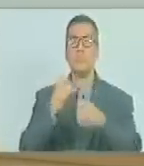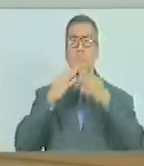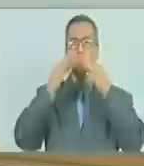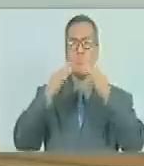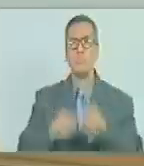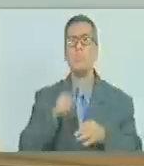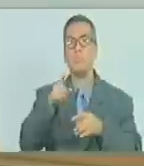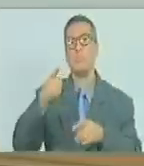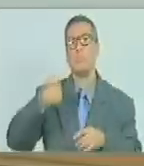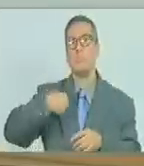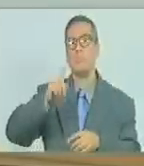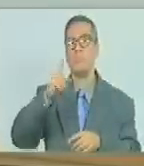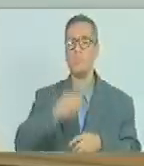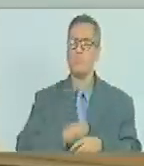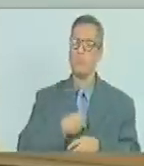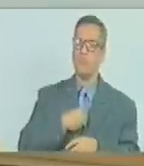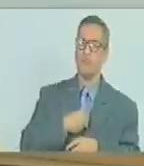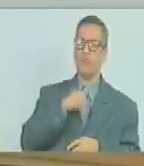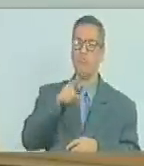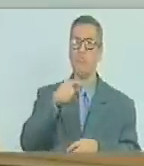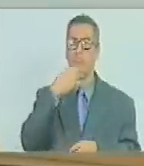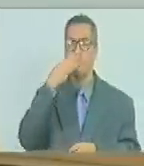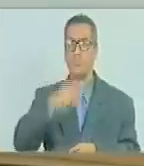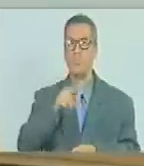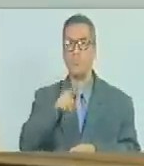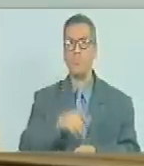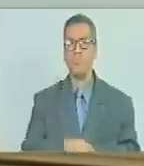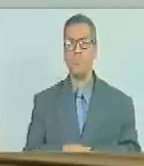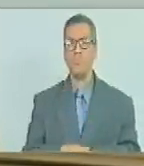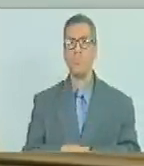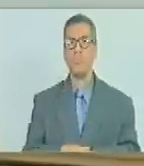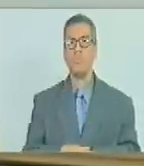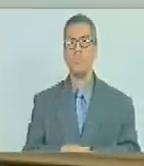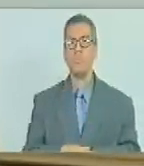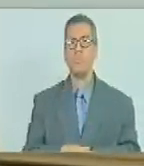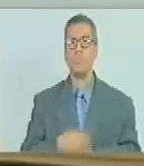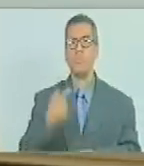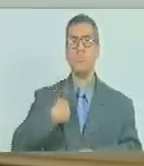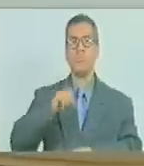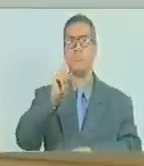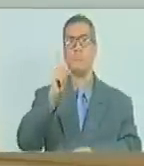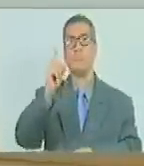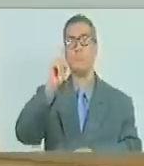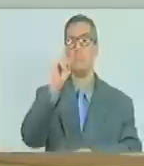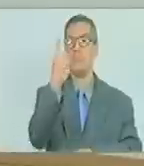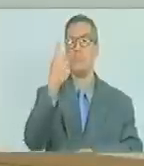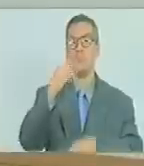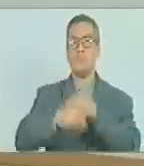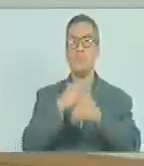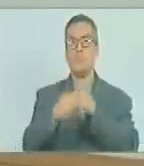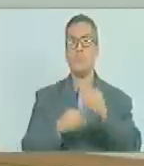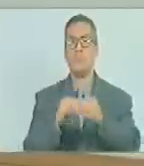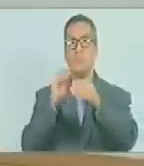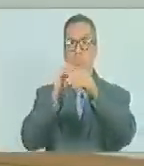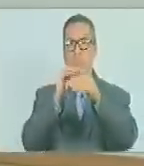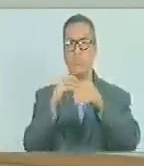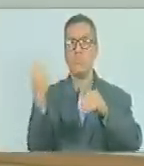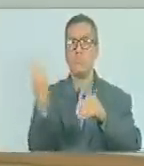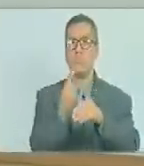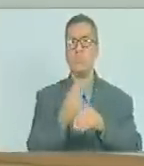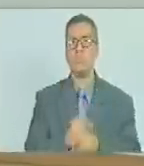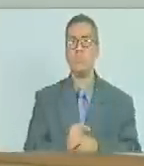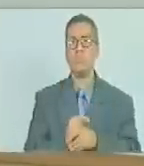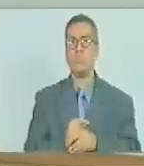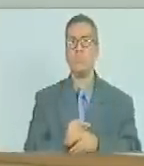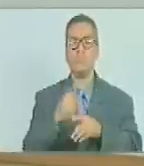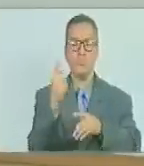verdad, y tenemos serias dudas al respecto, lo primero que tendría que hacer es convocar para